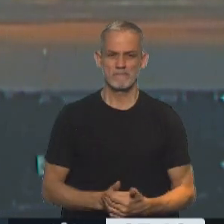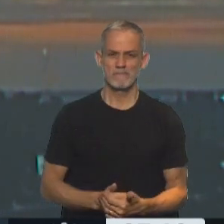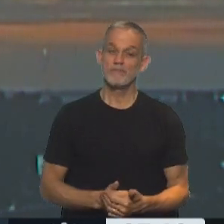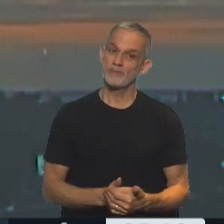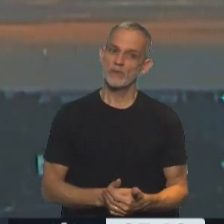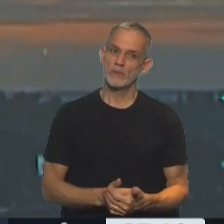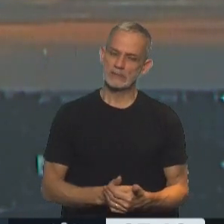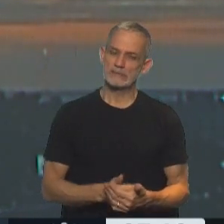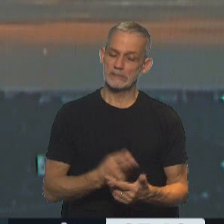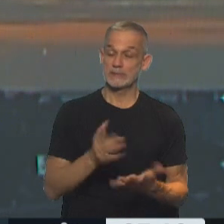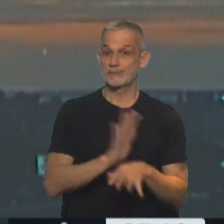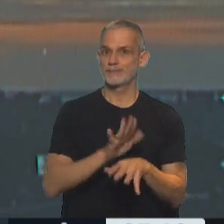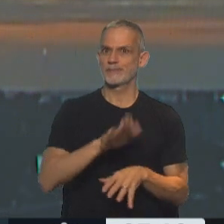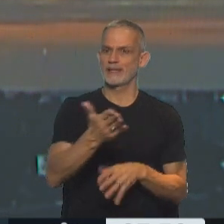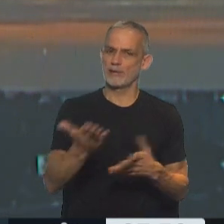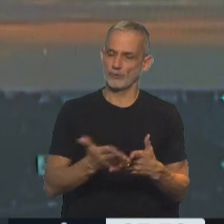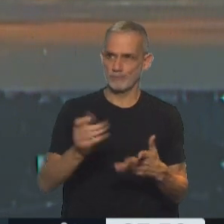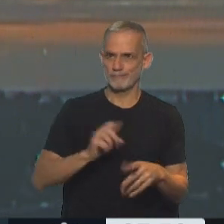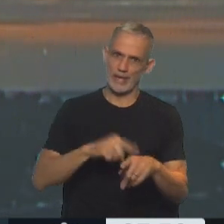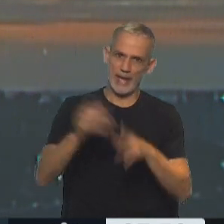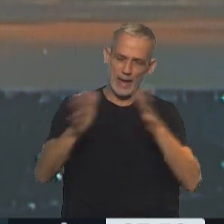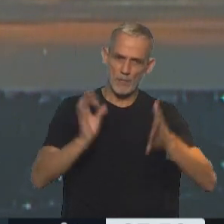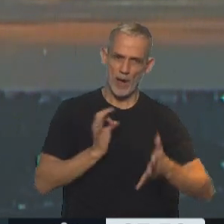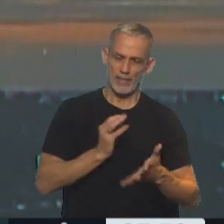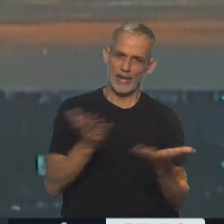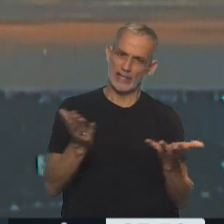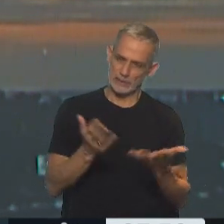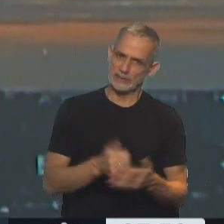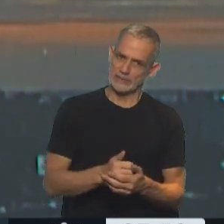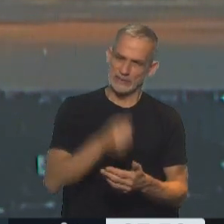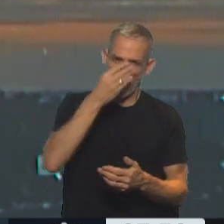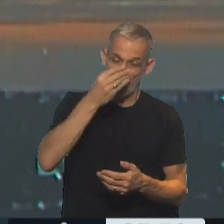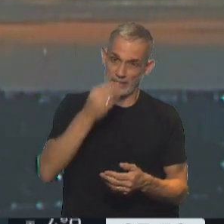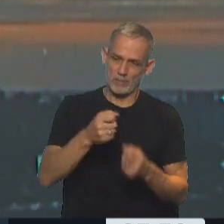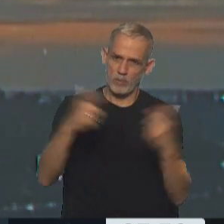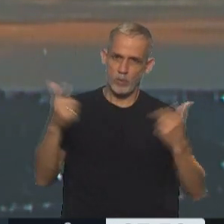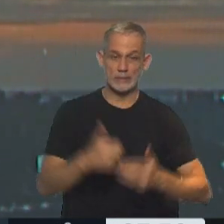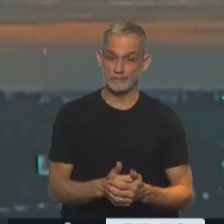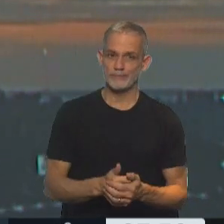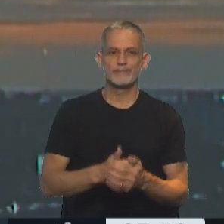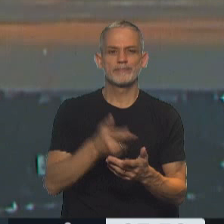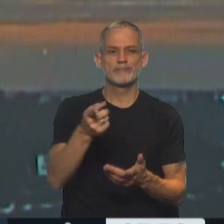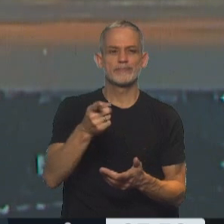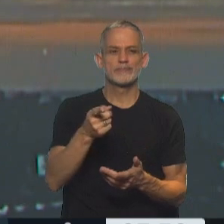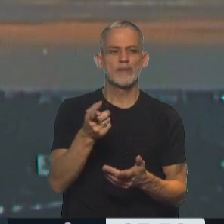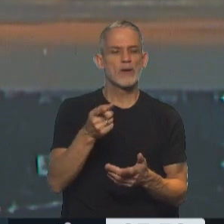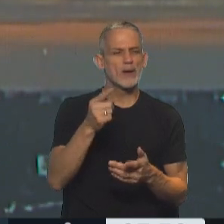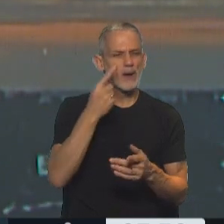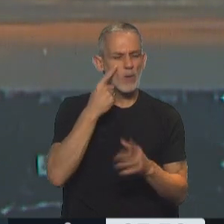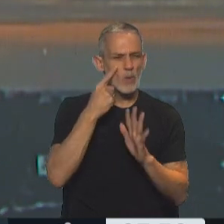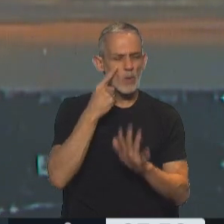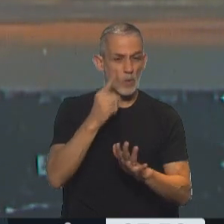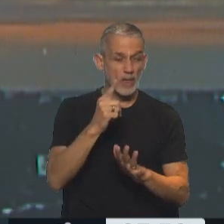Bueno, es muy traicionero porque estamos en una época del año, sobre todo en un año en particular, con mucha gripe en la República Argentina. Doctor, lo que hay que tener en cuenta es